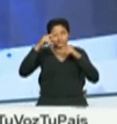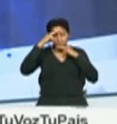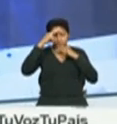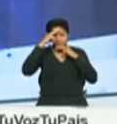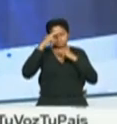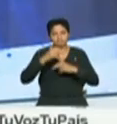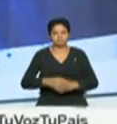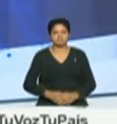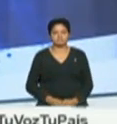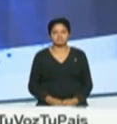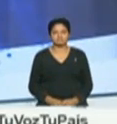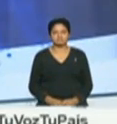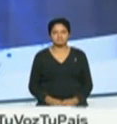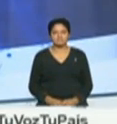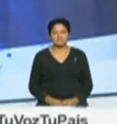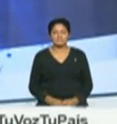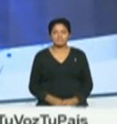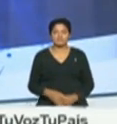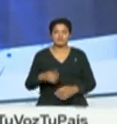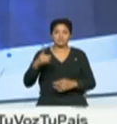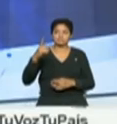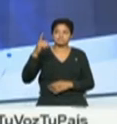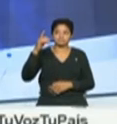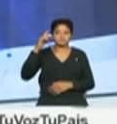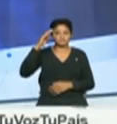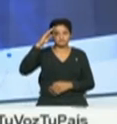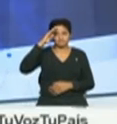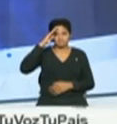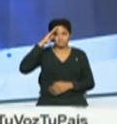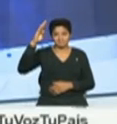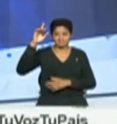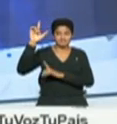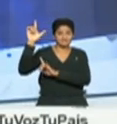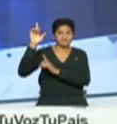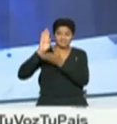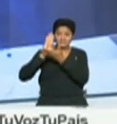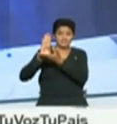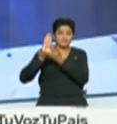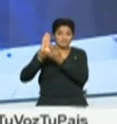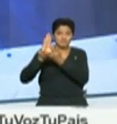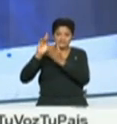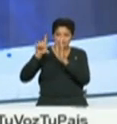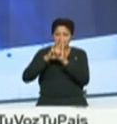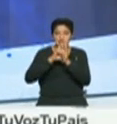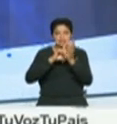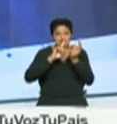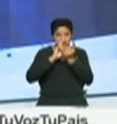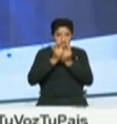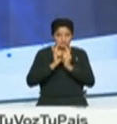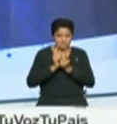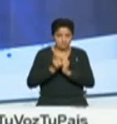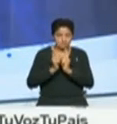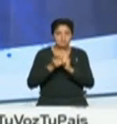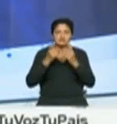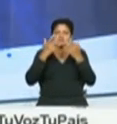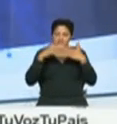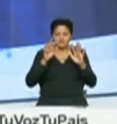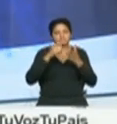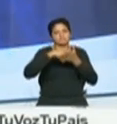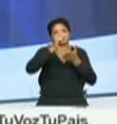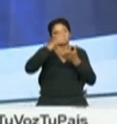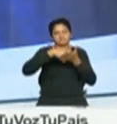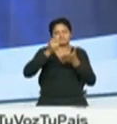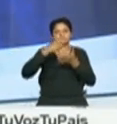mañana. Las reformas a la Ley de Seguridad Social de las Fuerzas Armadas y de la Policía Nacional fueron aprobadas en